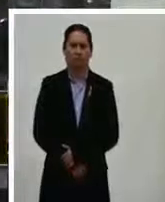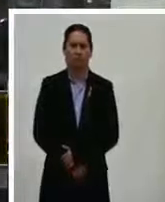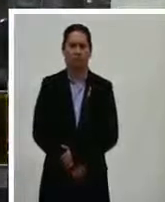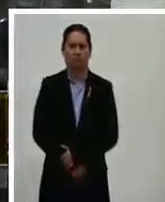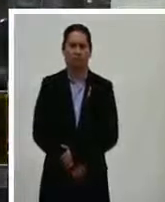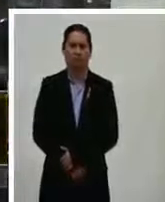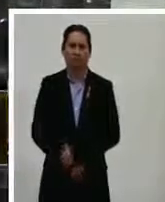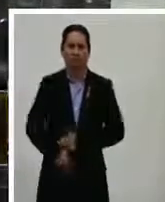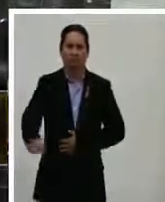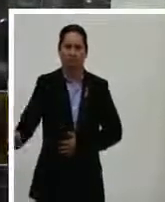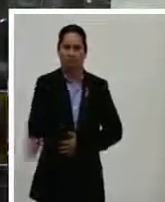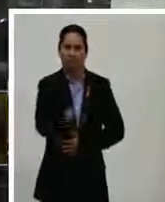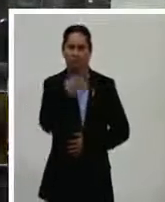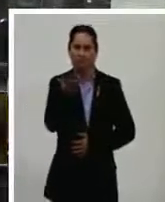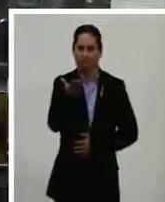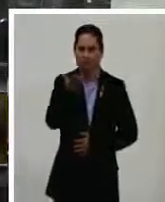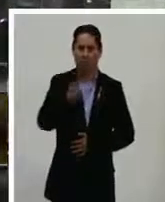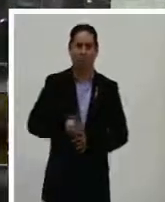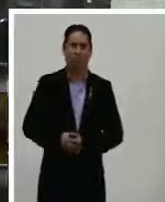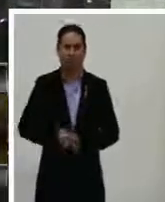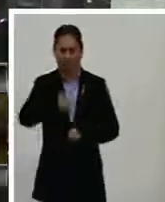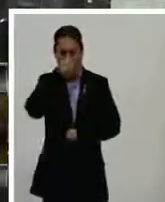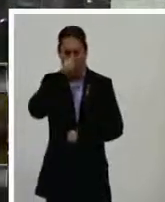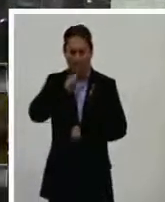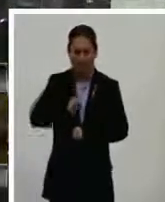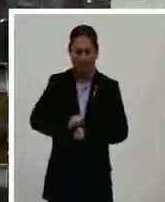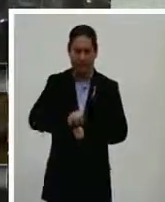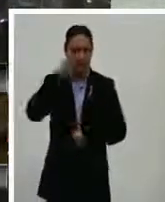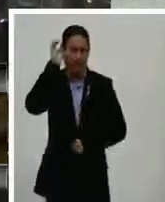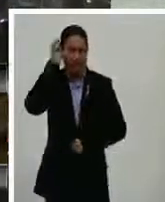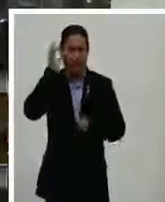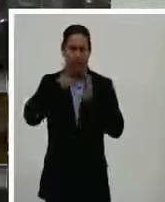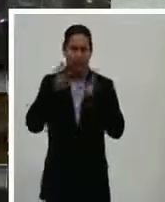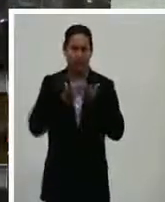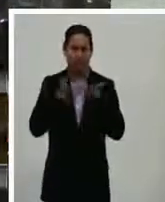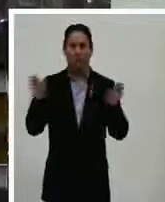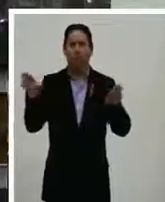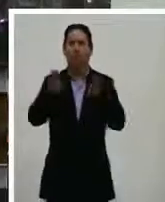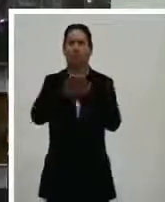solicito a la secretaria cierre el sistema electrónico